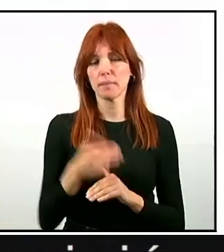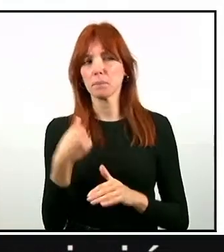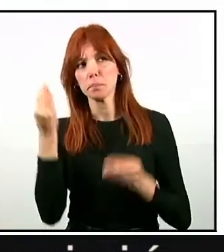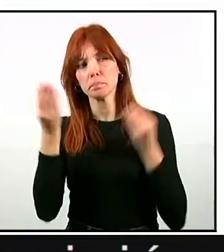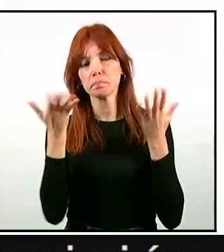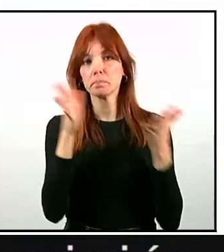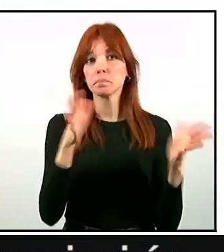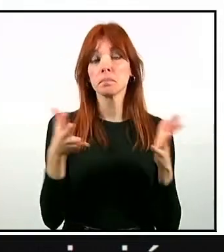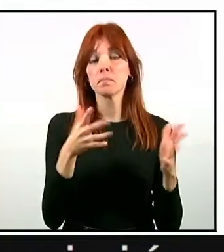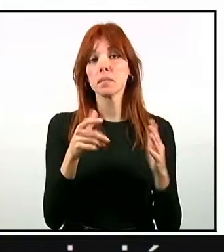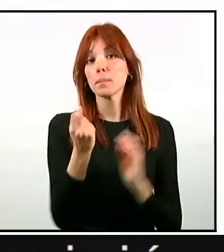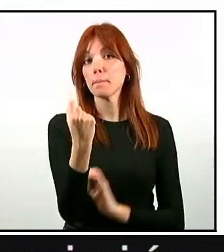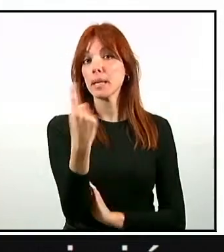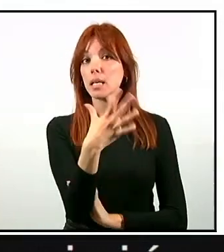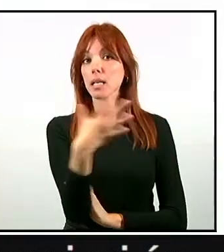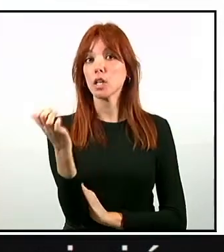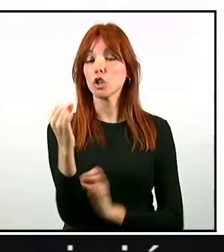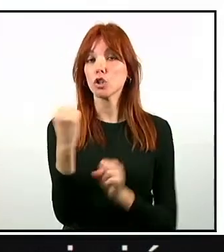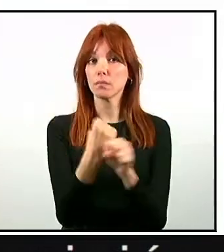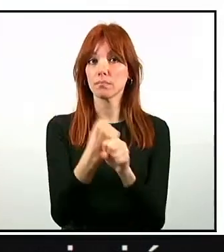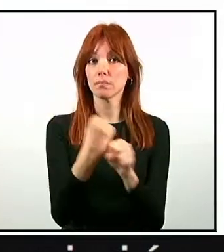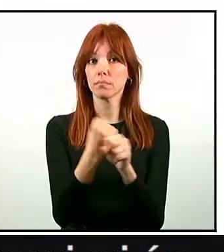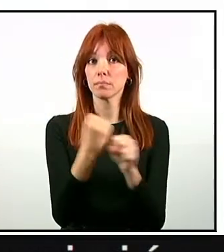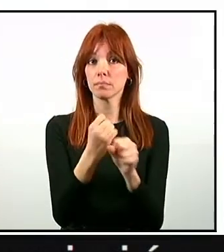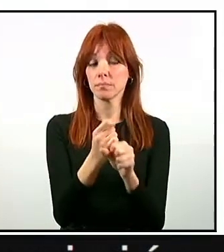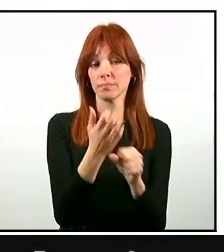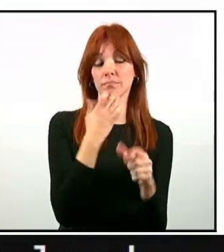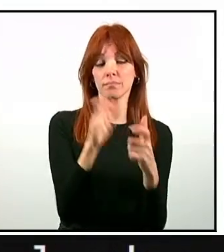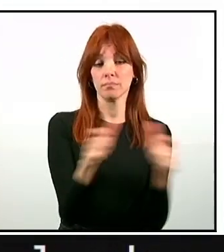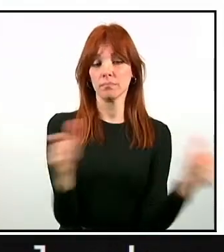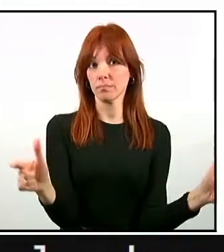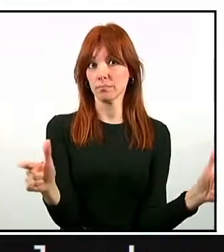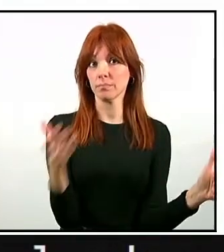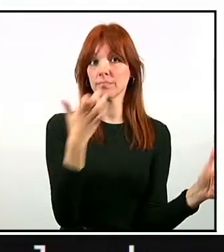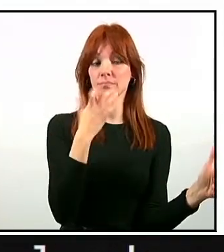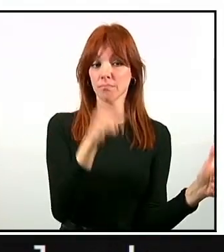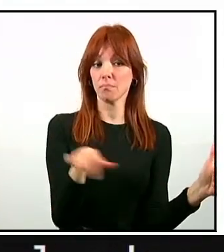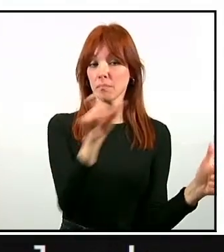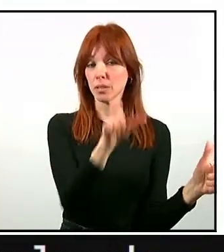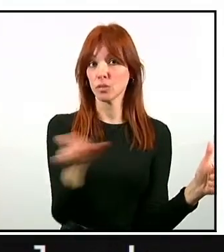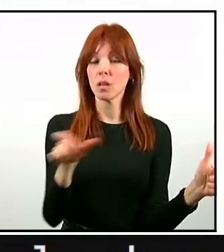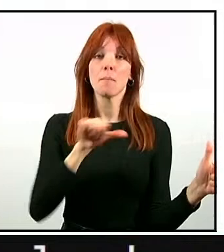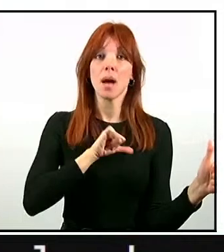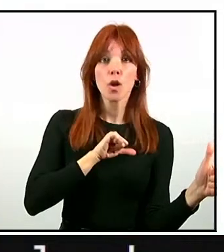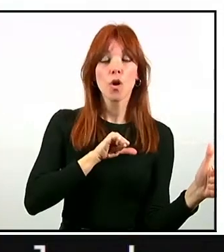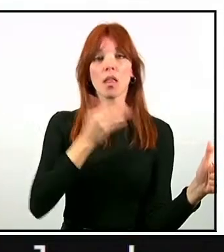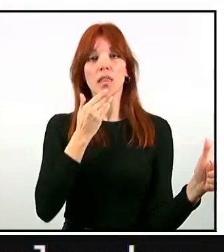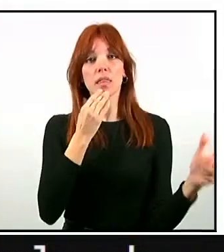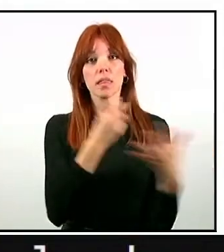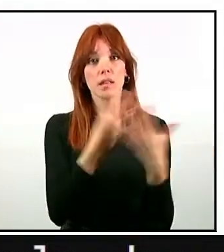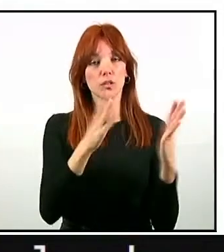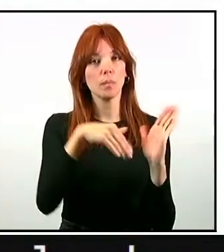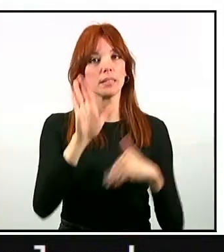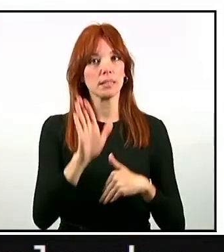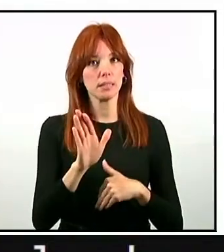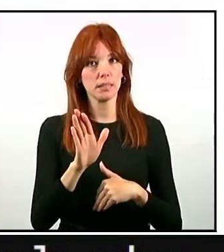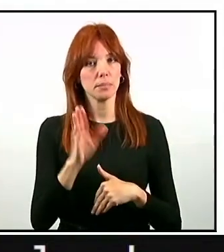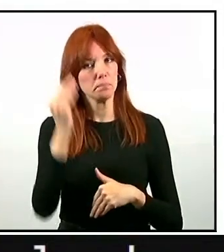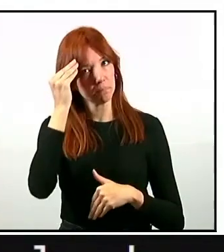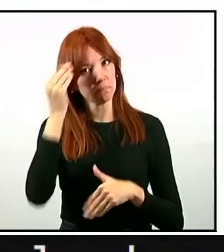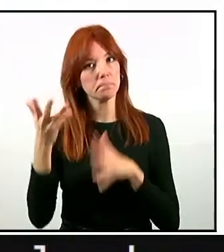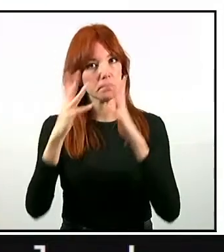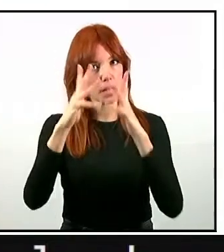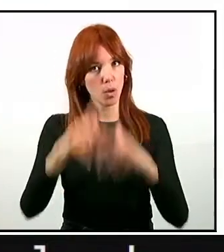a 1.500 trabajadores desempleados mayores de 18 años. En